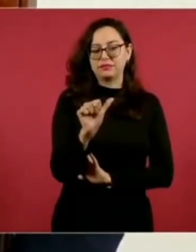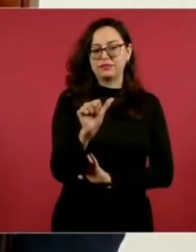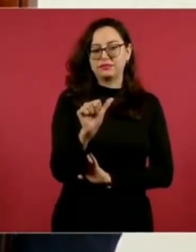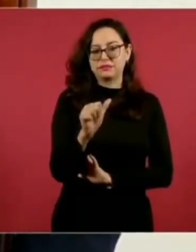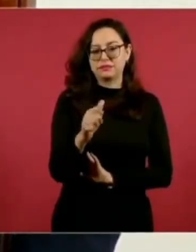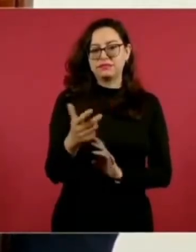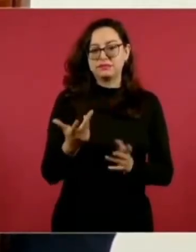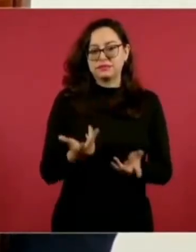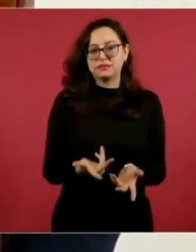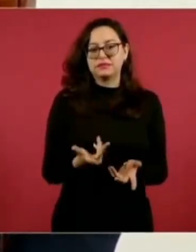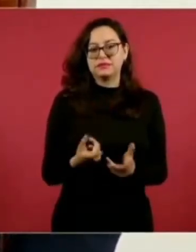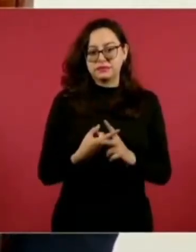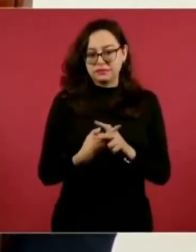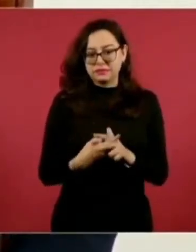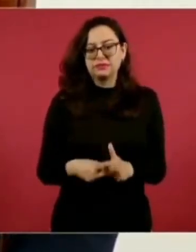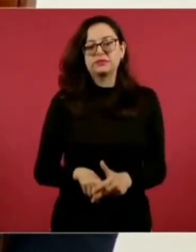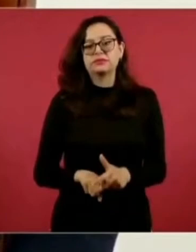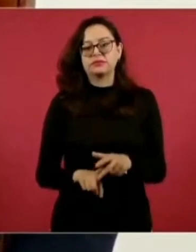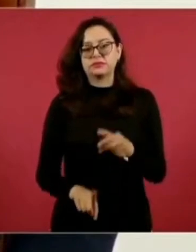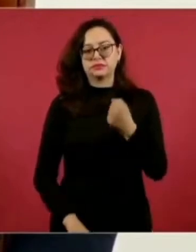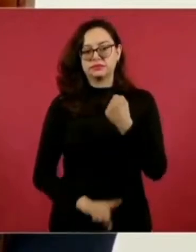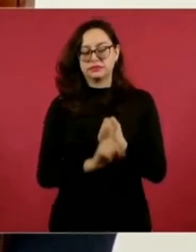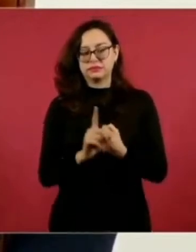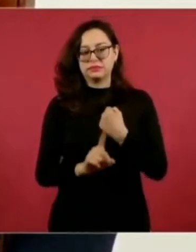fue de las que iniciaron con esto.